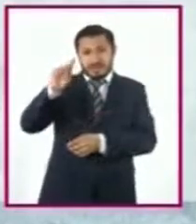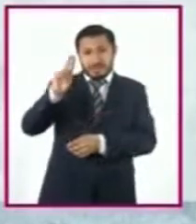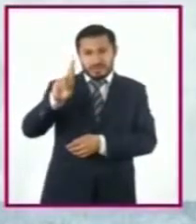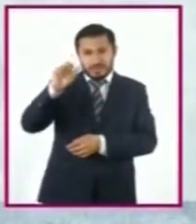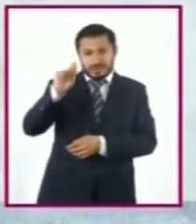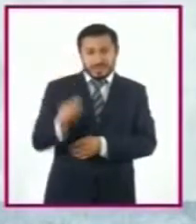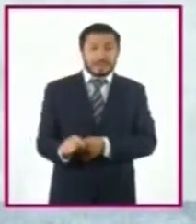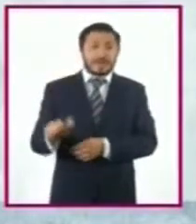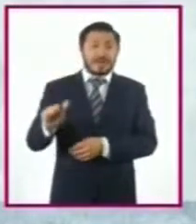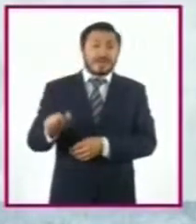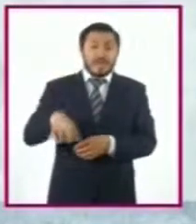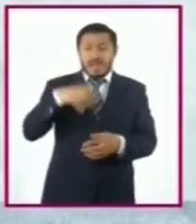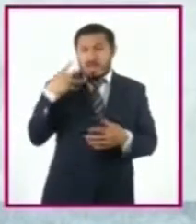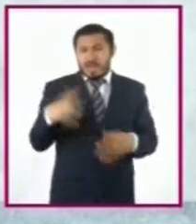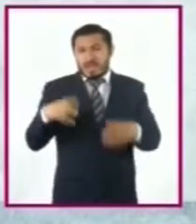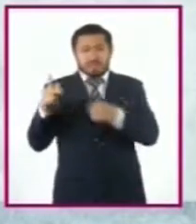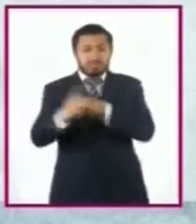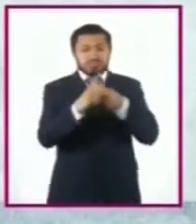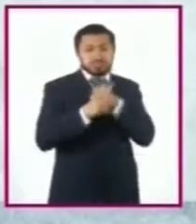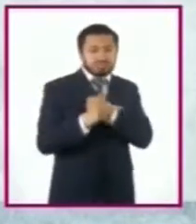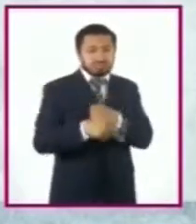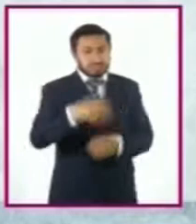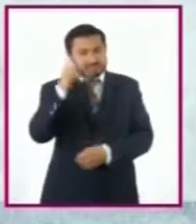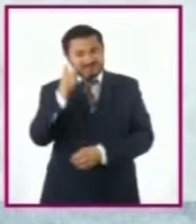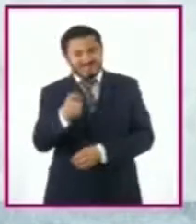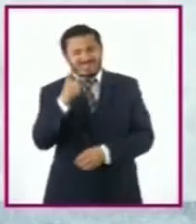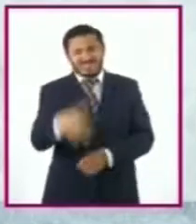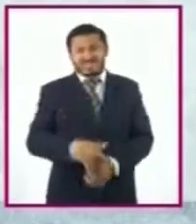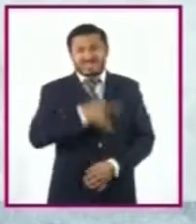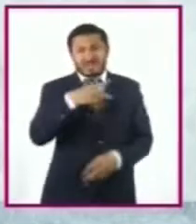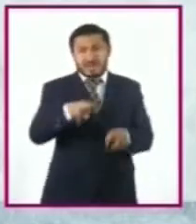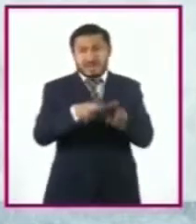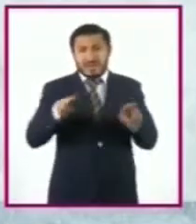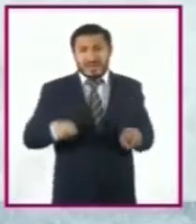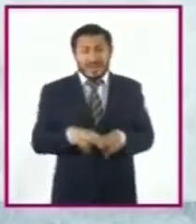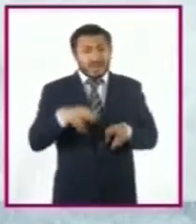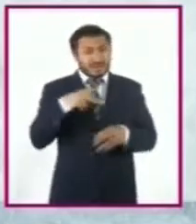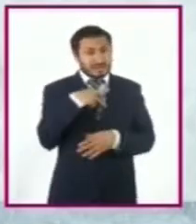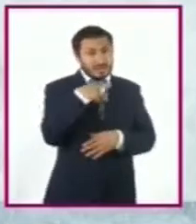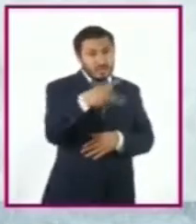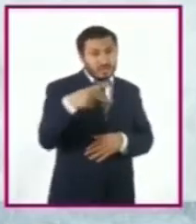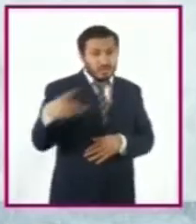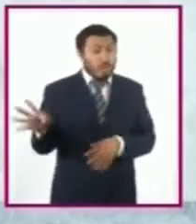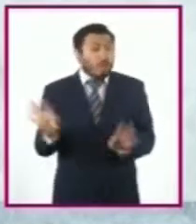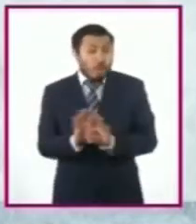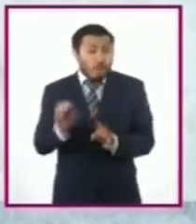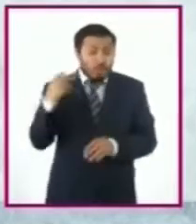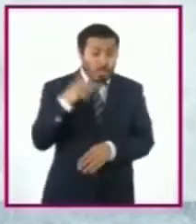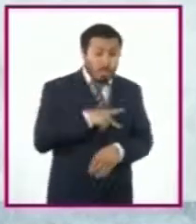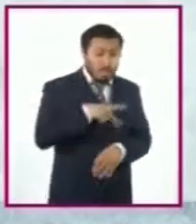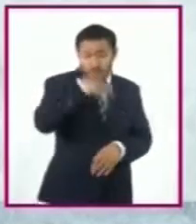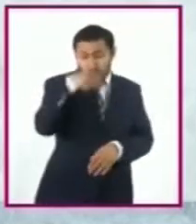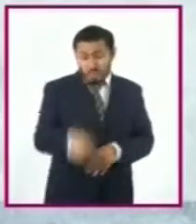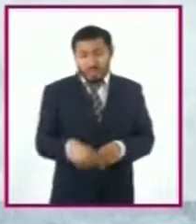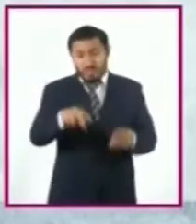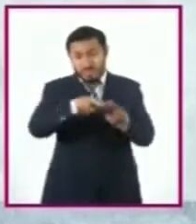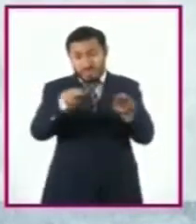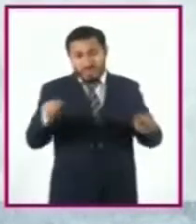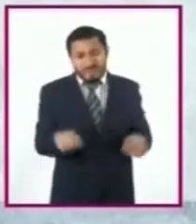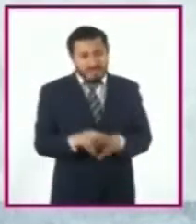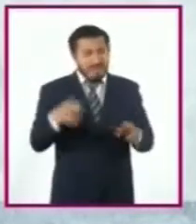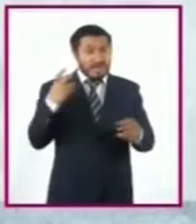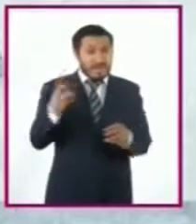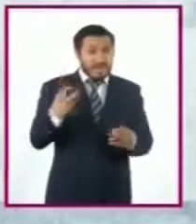de cada país, el sentido de nación, así como el sentido de pertenencia a esa nación, fueron clave para la creación de los